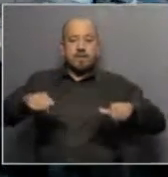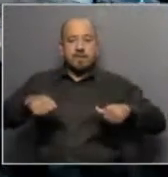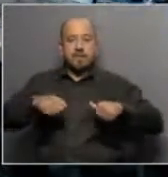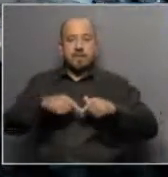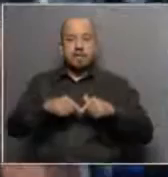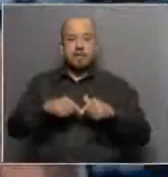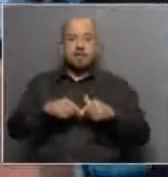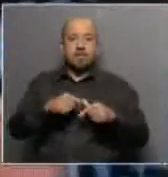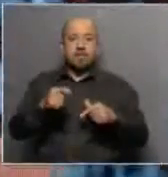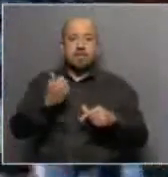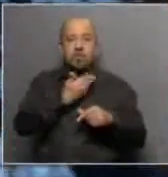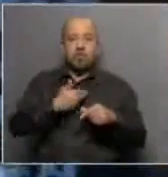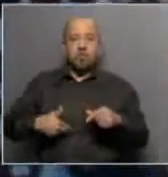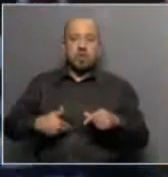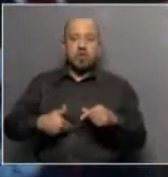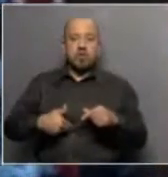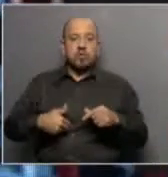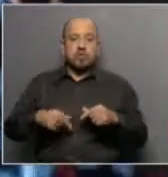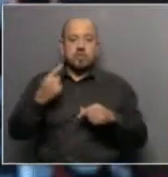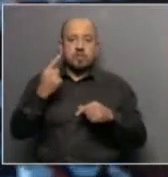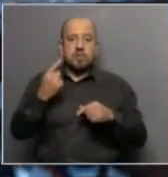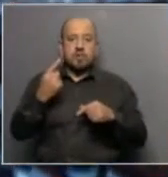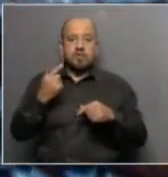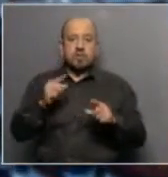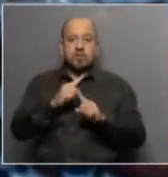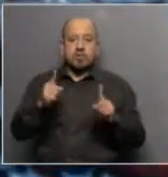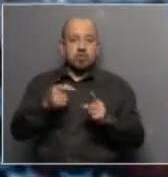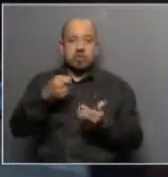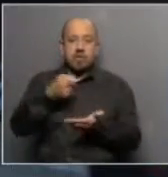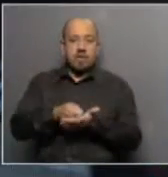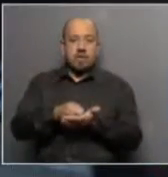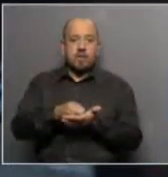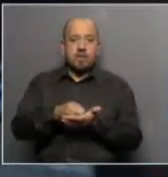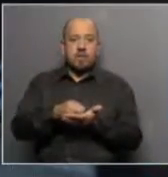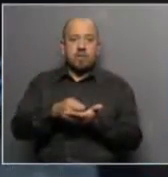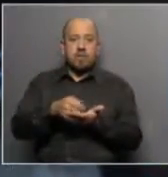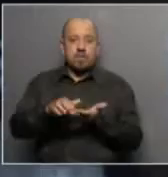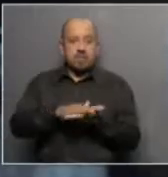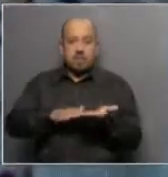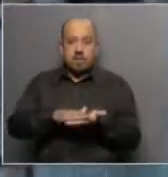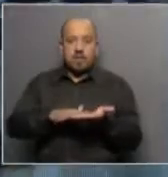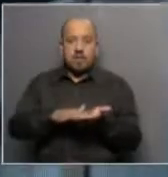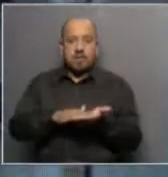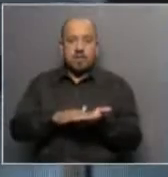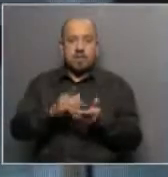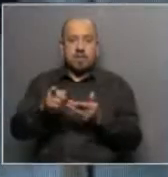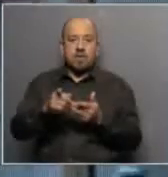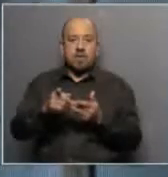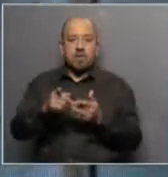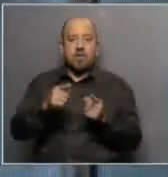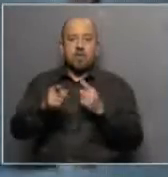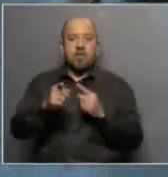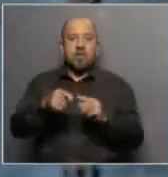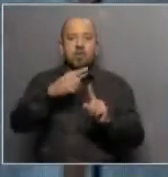de los dueños originarios. No les pagaron absolutamente nada. Con una cruz y